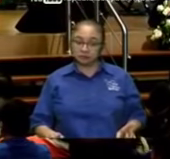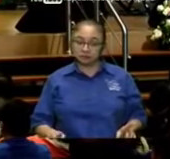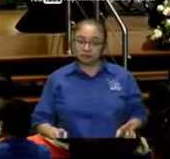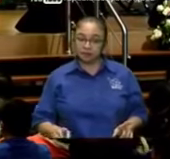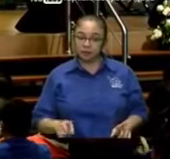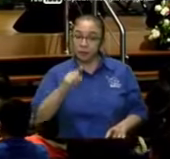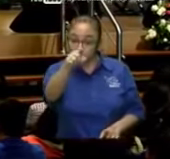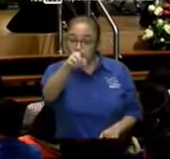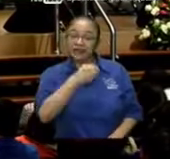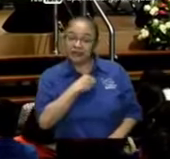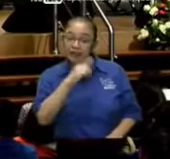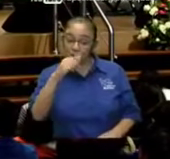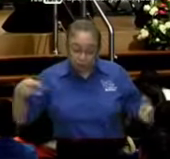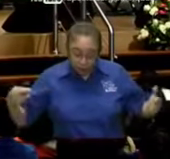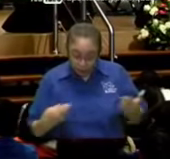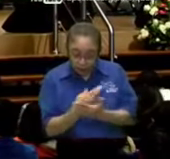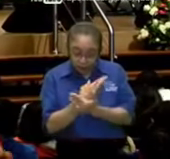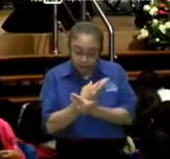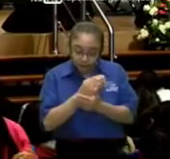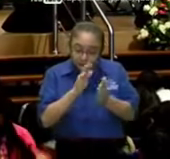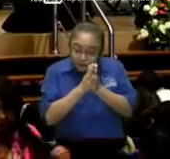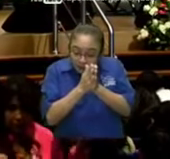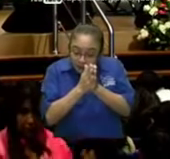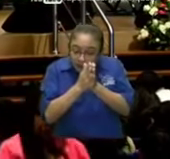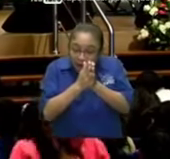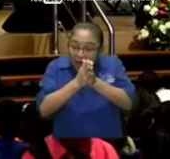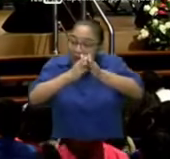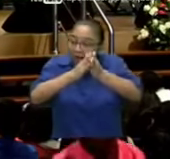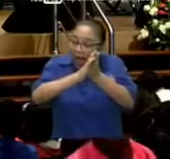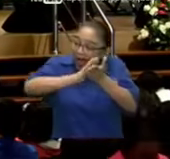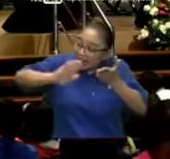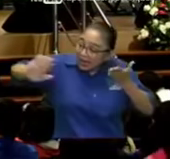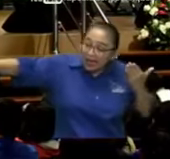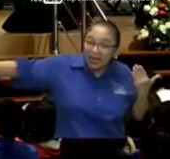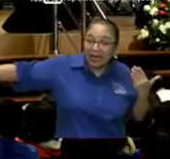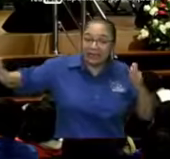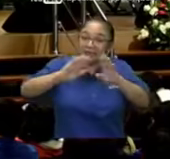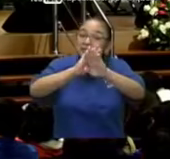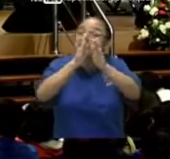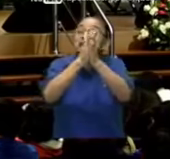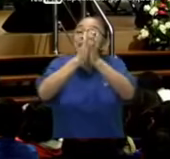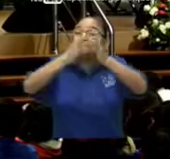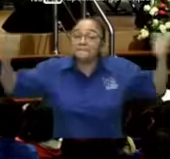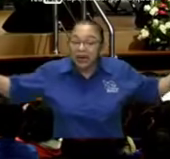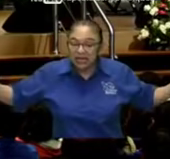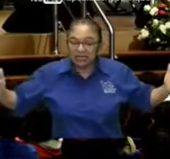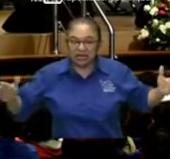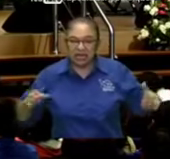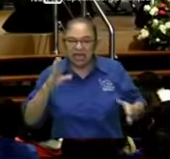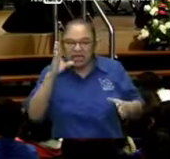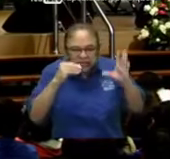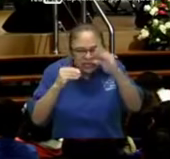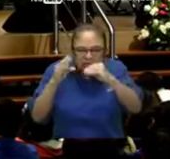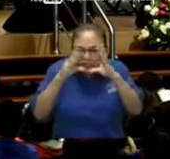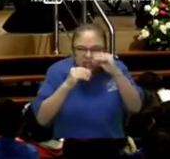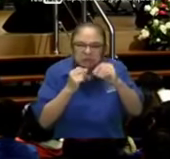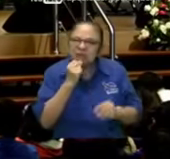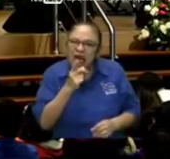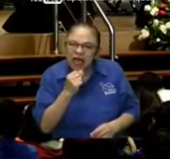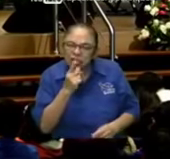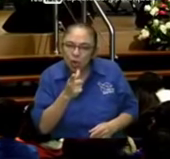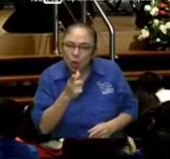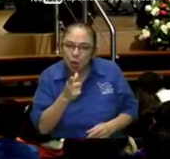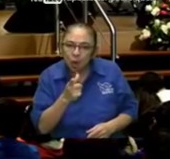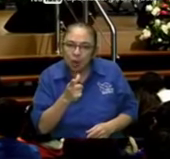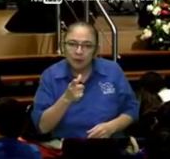Aléjate de la murmuración. Aléjate de la murmuración. Aléjate de la inconformidad. Deleítate